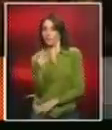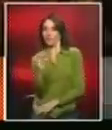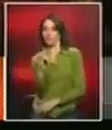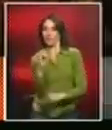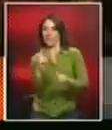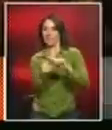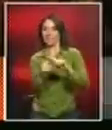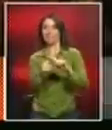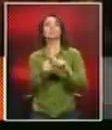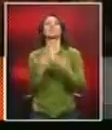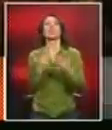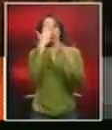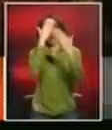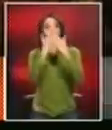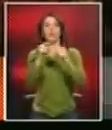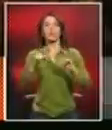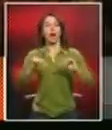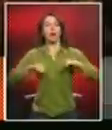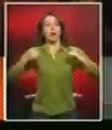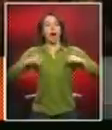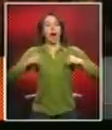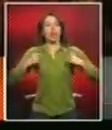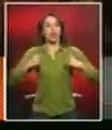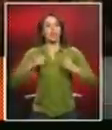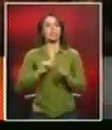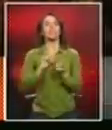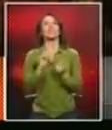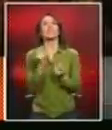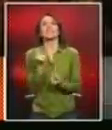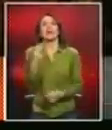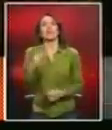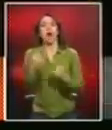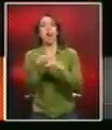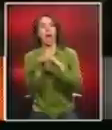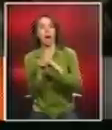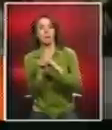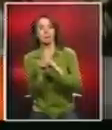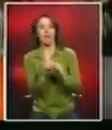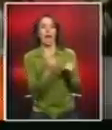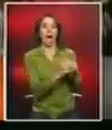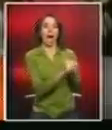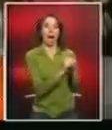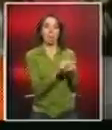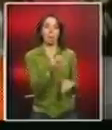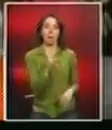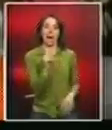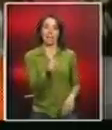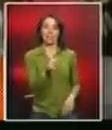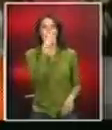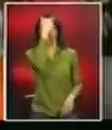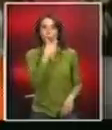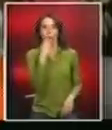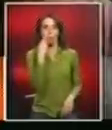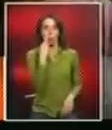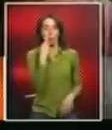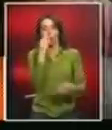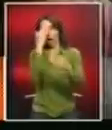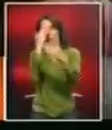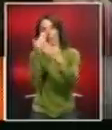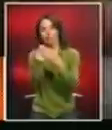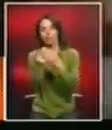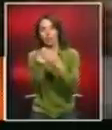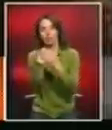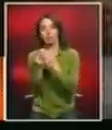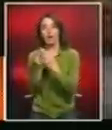Félix enfrenta la adolescencia y el valor de la amistad, mientras su hermano Martín, en medio de su rol de papá, deberá enfrentar